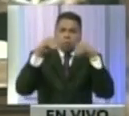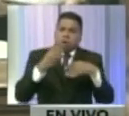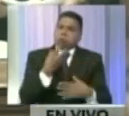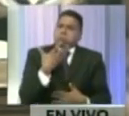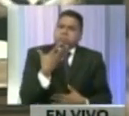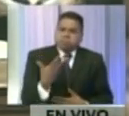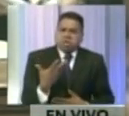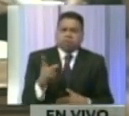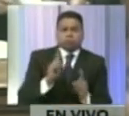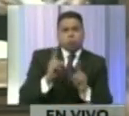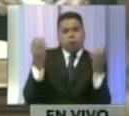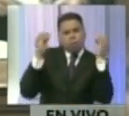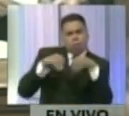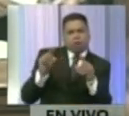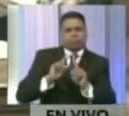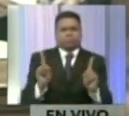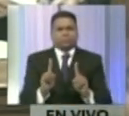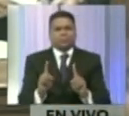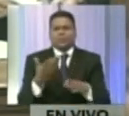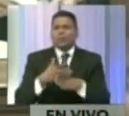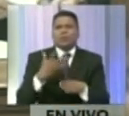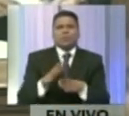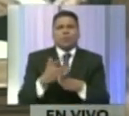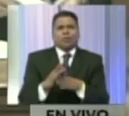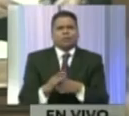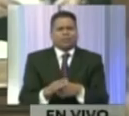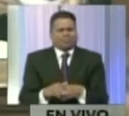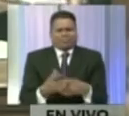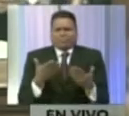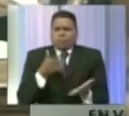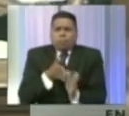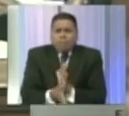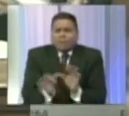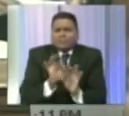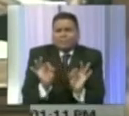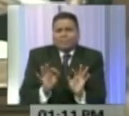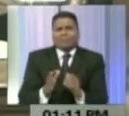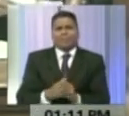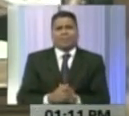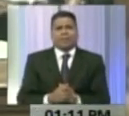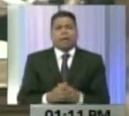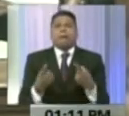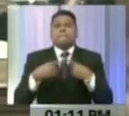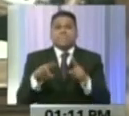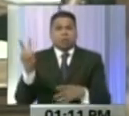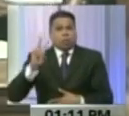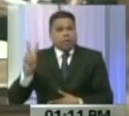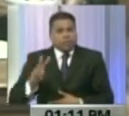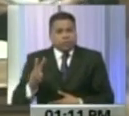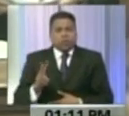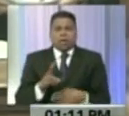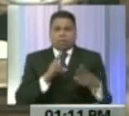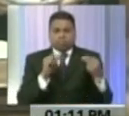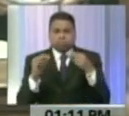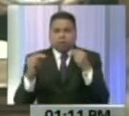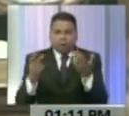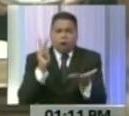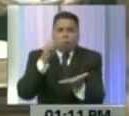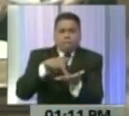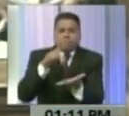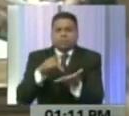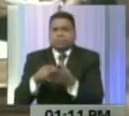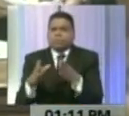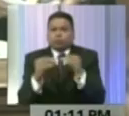¿No nos ponemos de acuerdo? No importa, no se perdió nada. Pero el país necesita el concurso de todos.